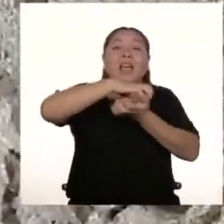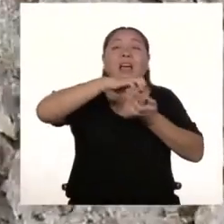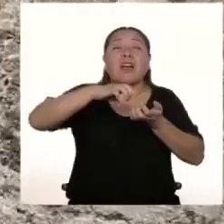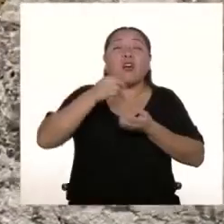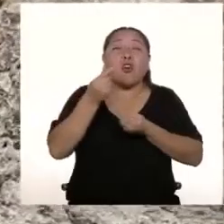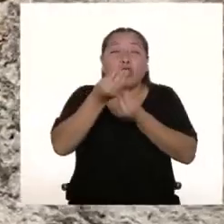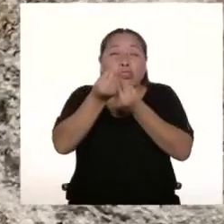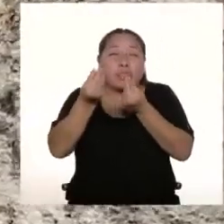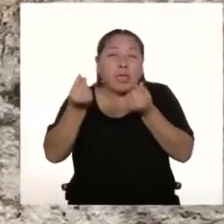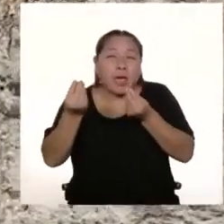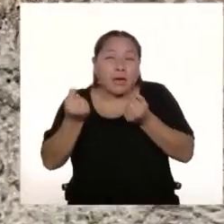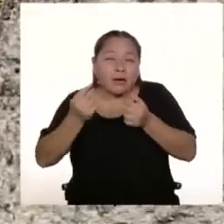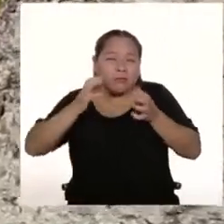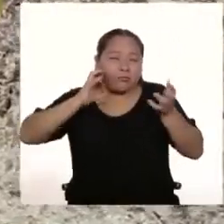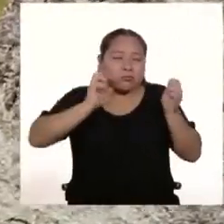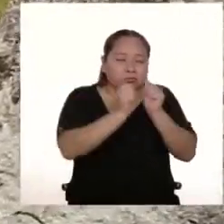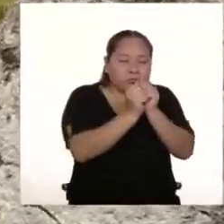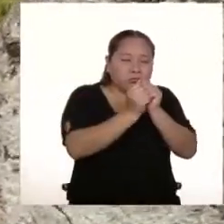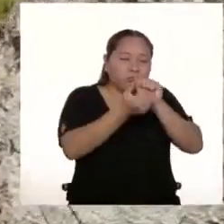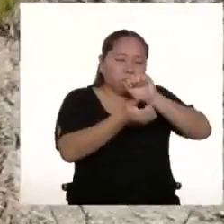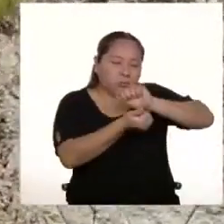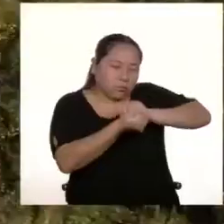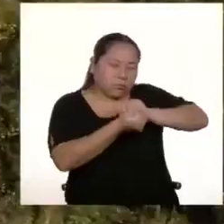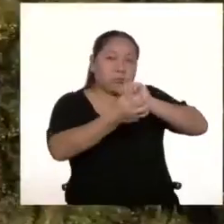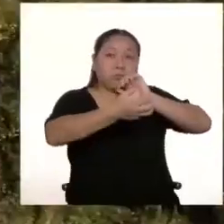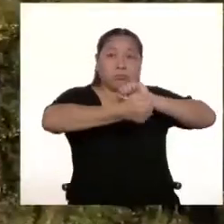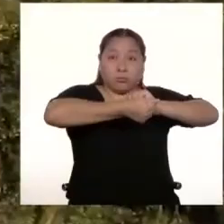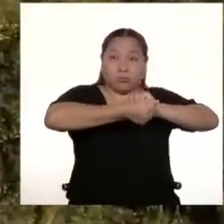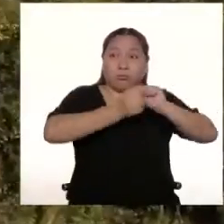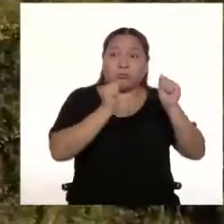ayudar a unir las piedras.